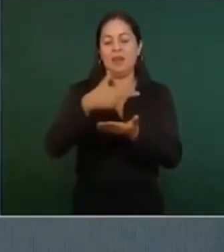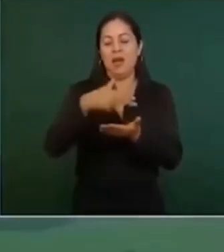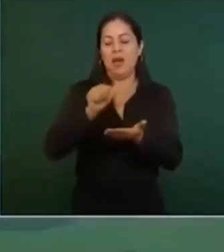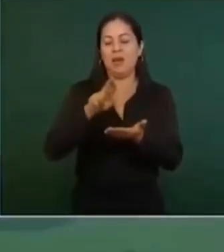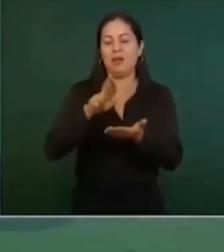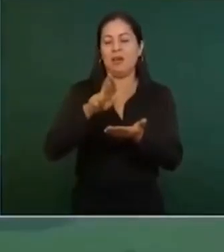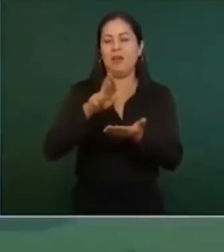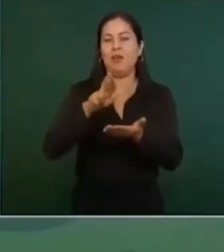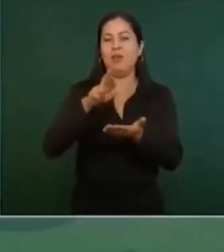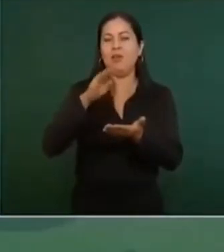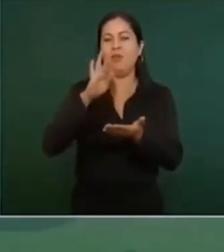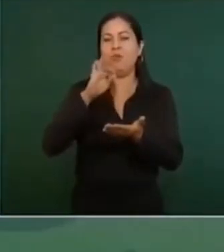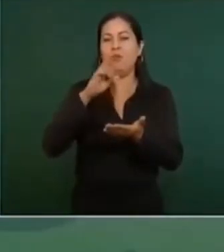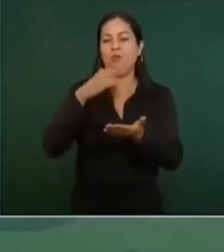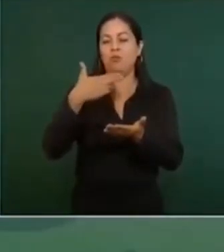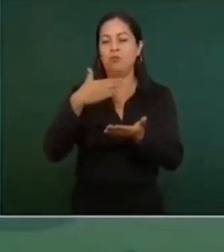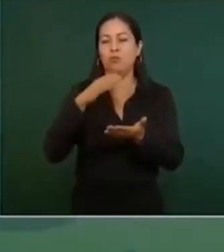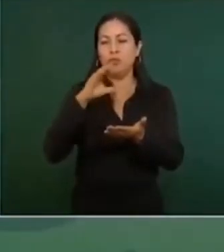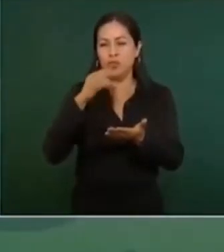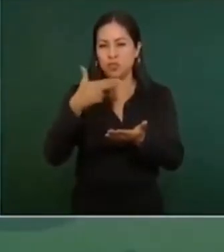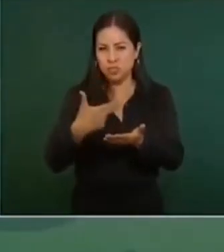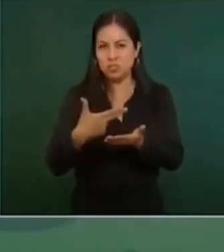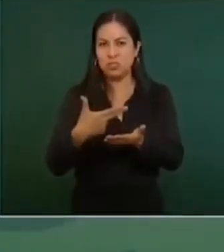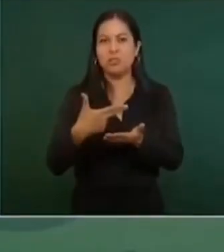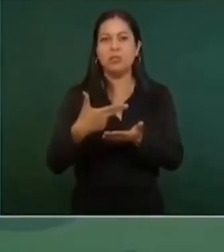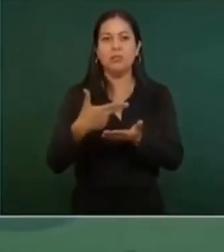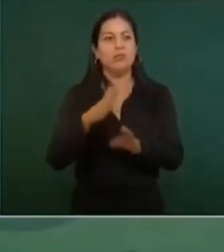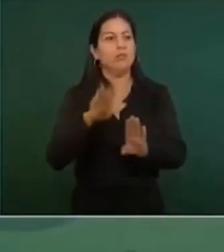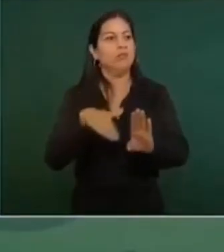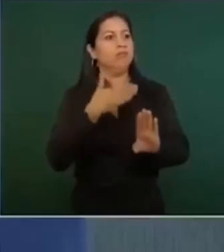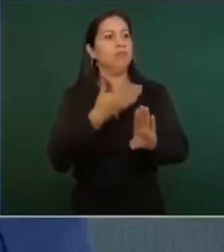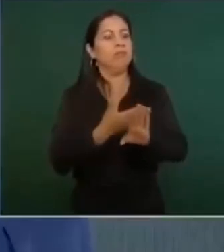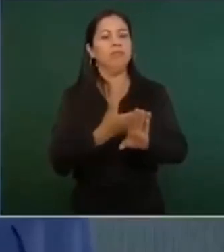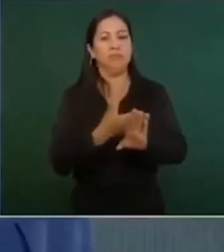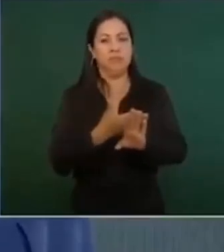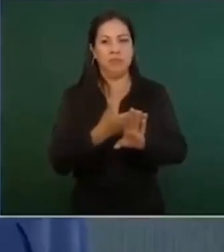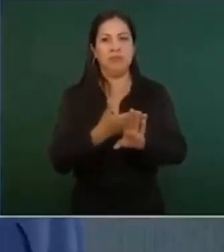carf Este había sido amenaz